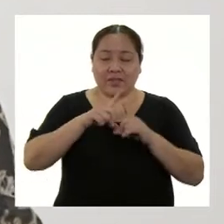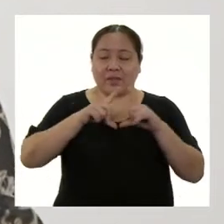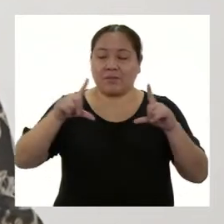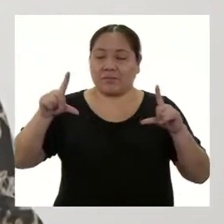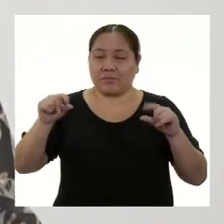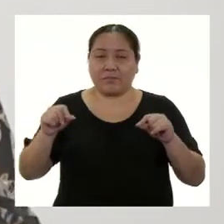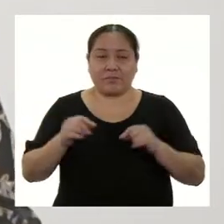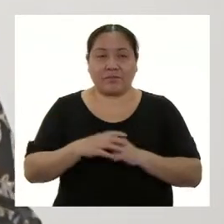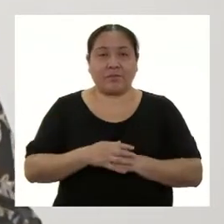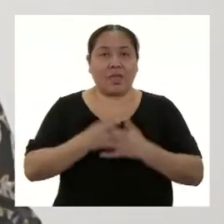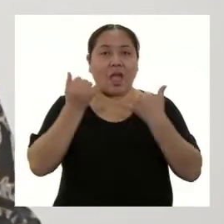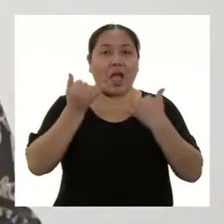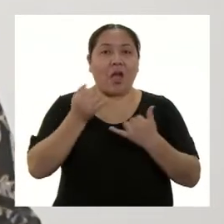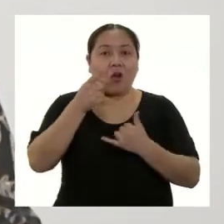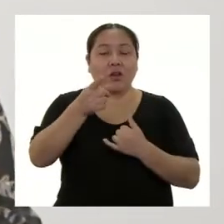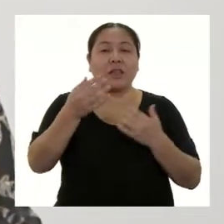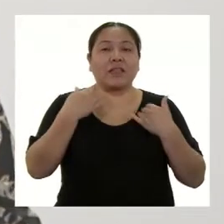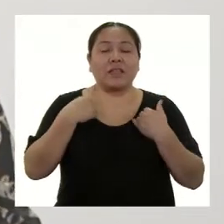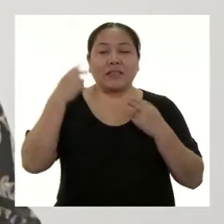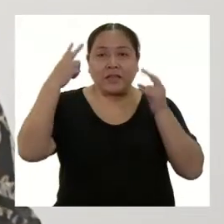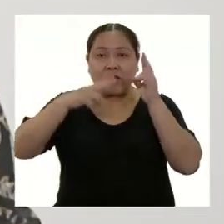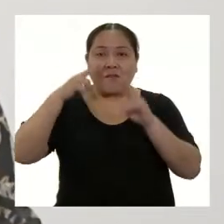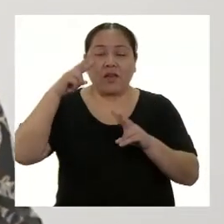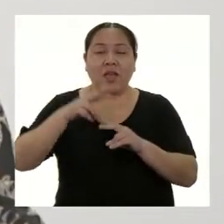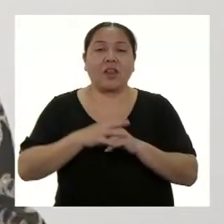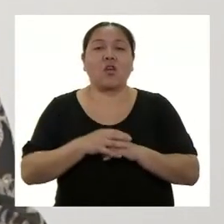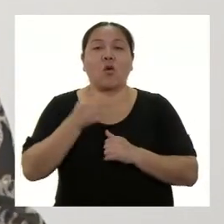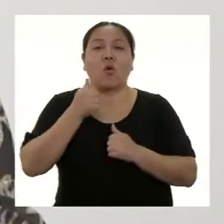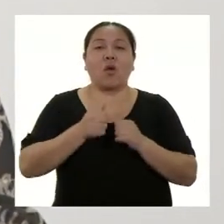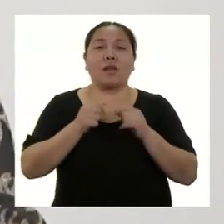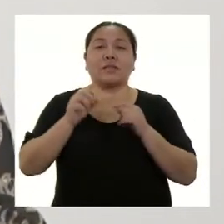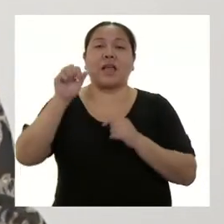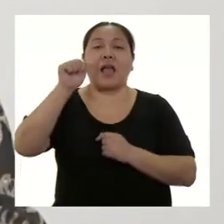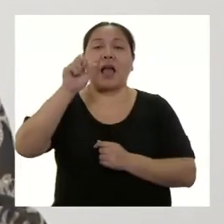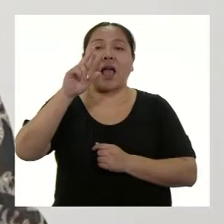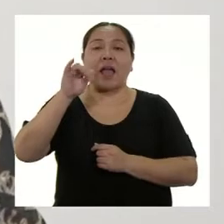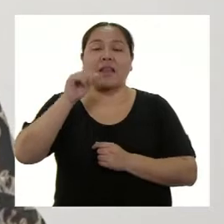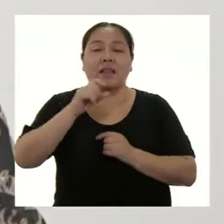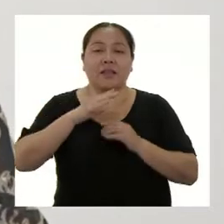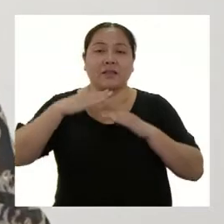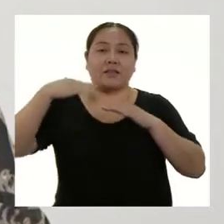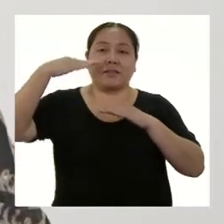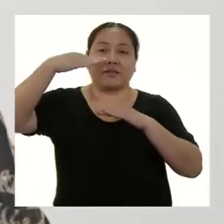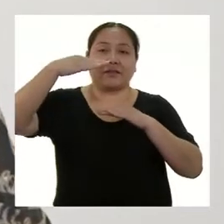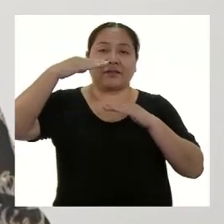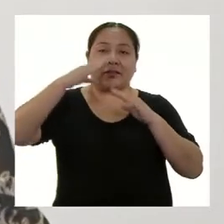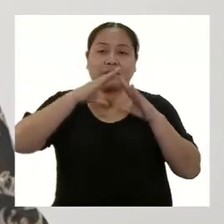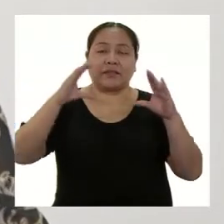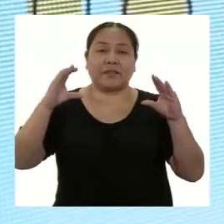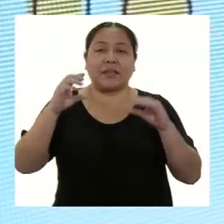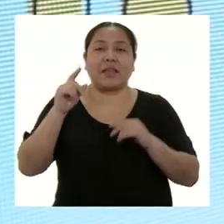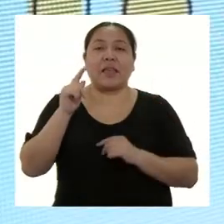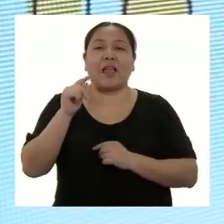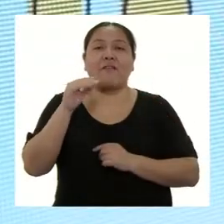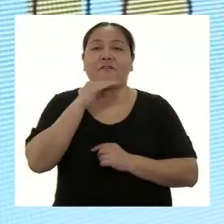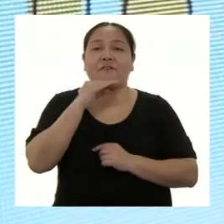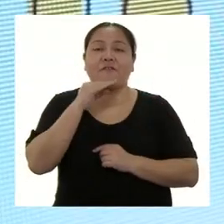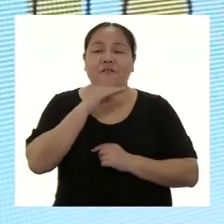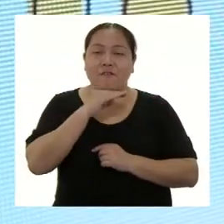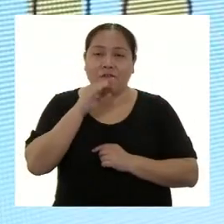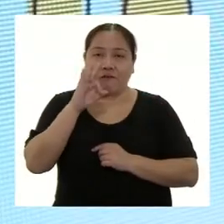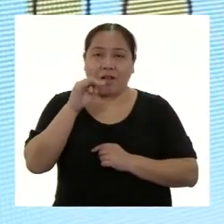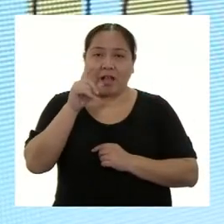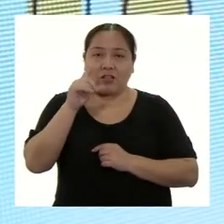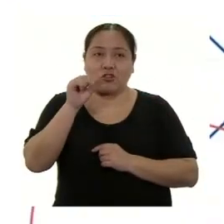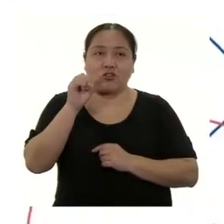rectangular. Ahora te toca calcular el área de la superficie del techo y del falso techo. Ahora mismo